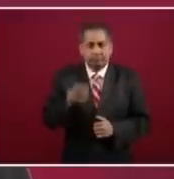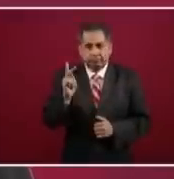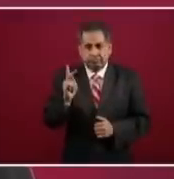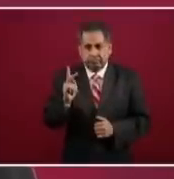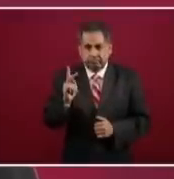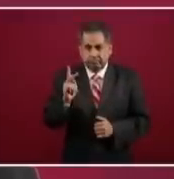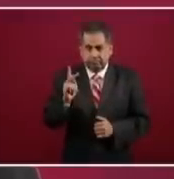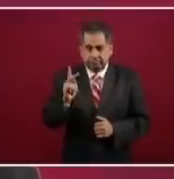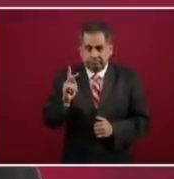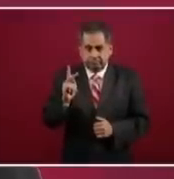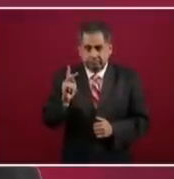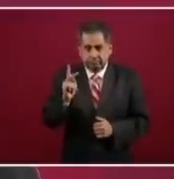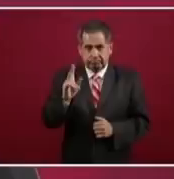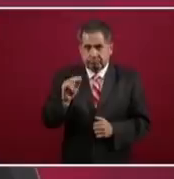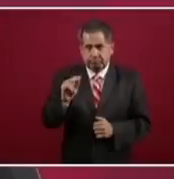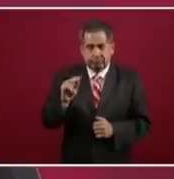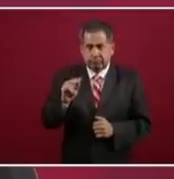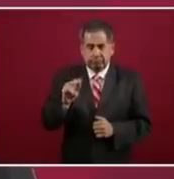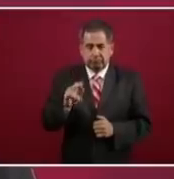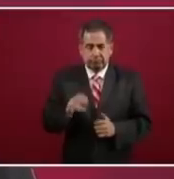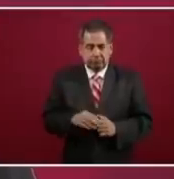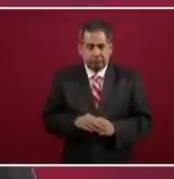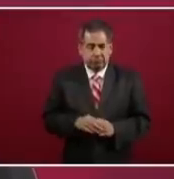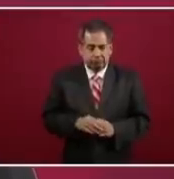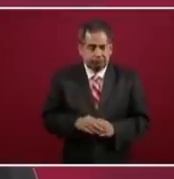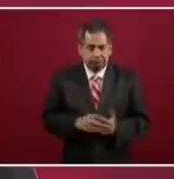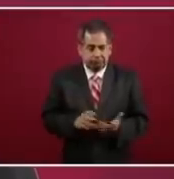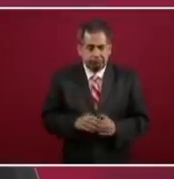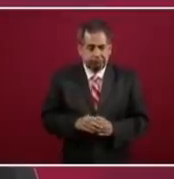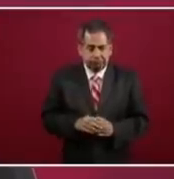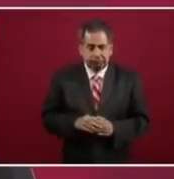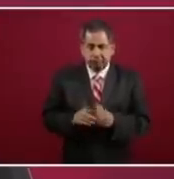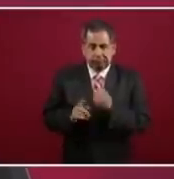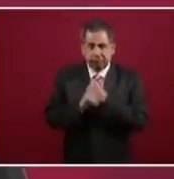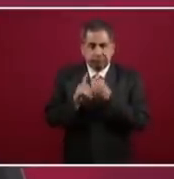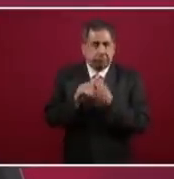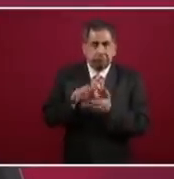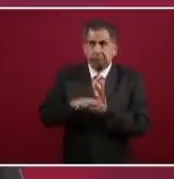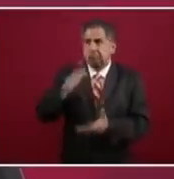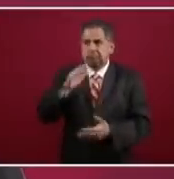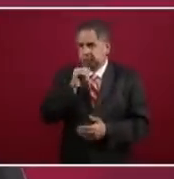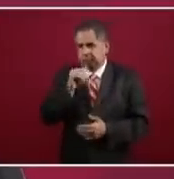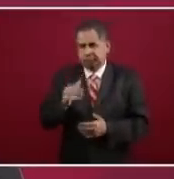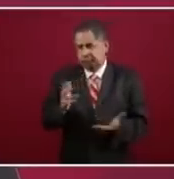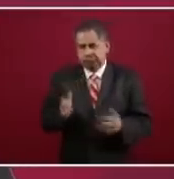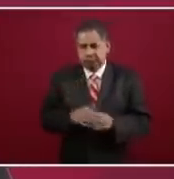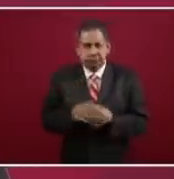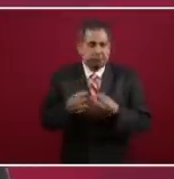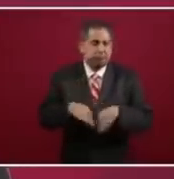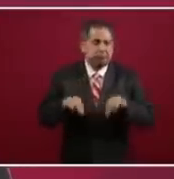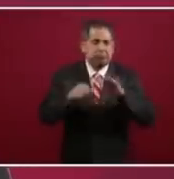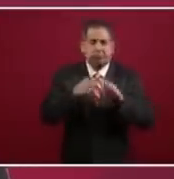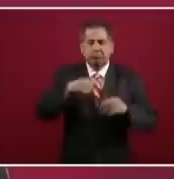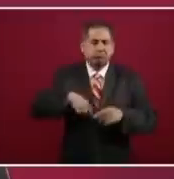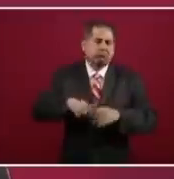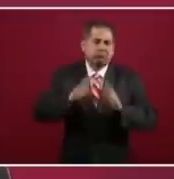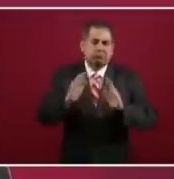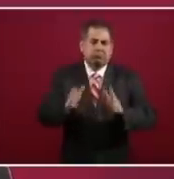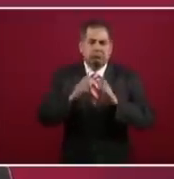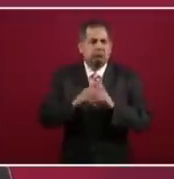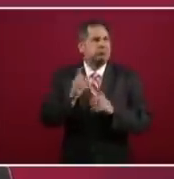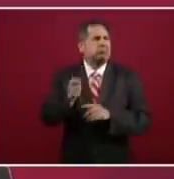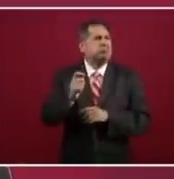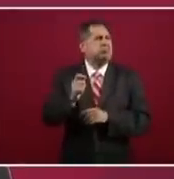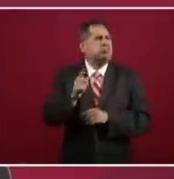no no hay problemas mayores lo importante es que ya estamos en un